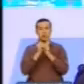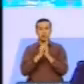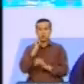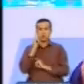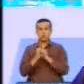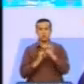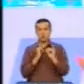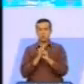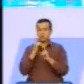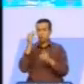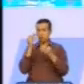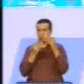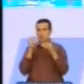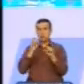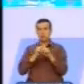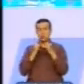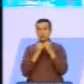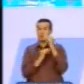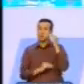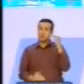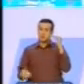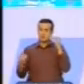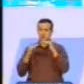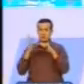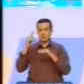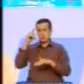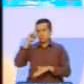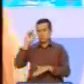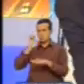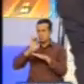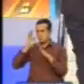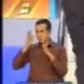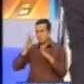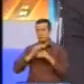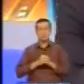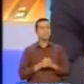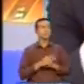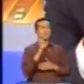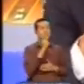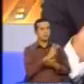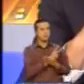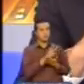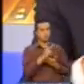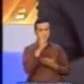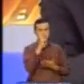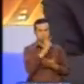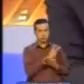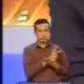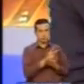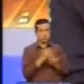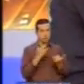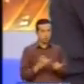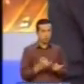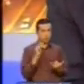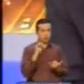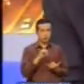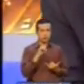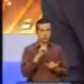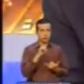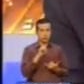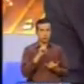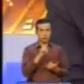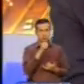agenda de justicia social y equidad que tiene el gobierno nacional. Bueno, de aquí a dos semanas, no hoy día martes, que tengo